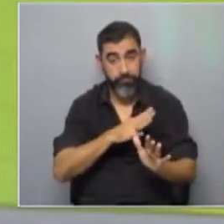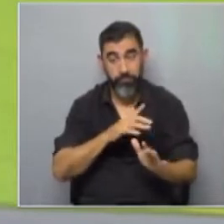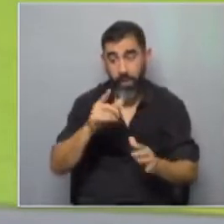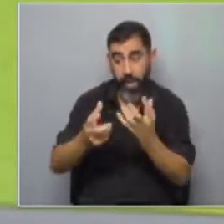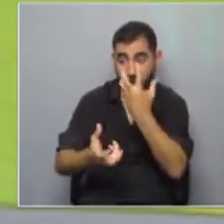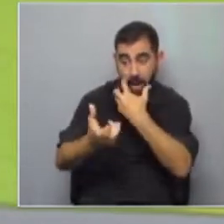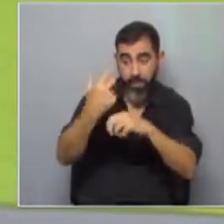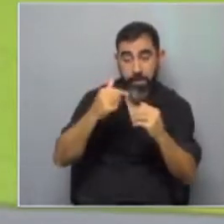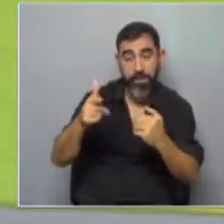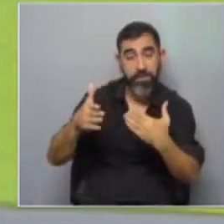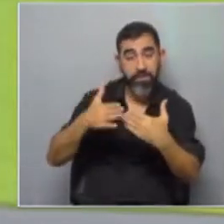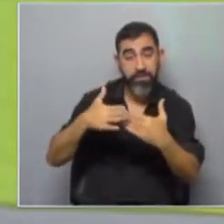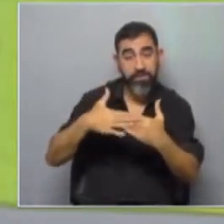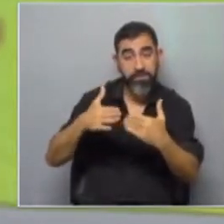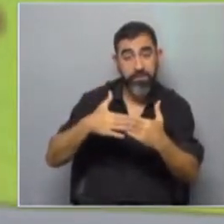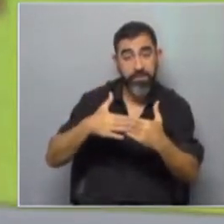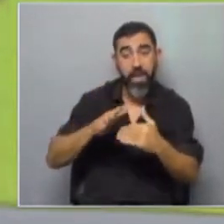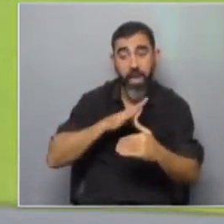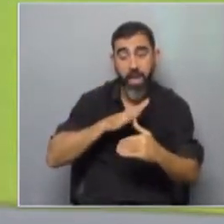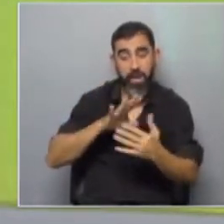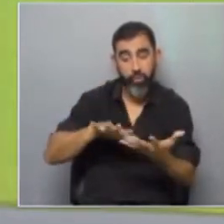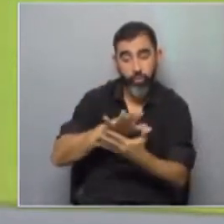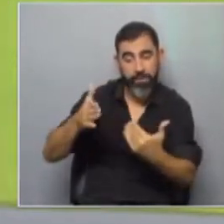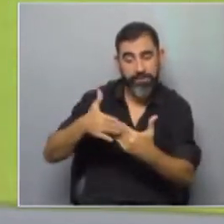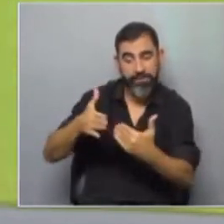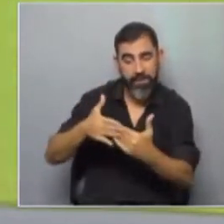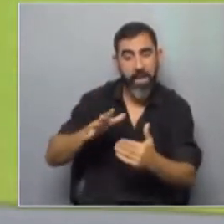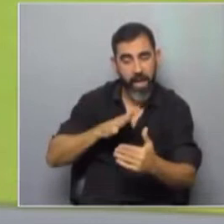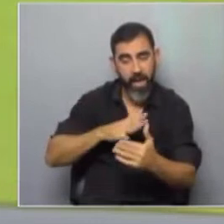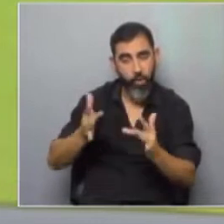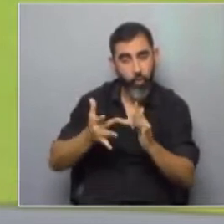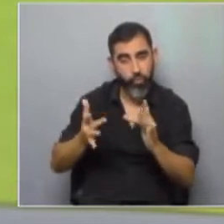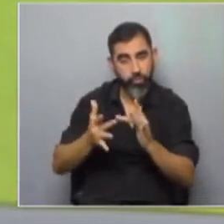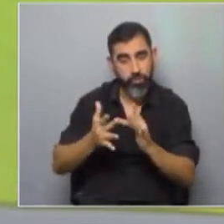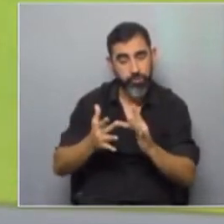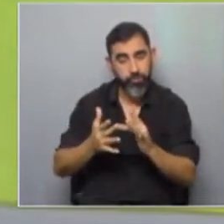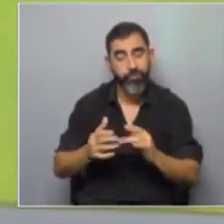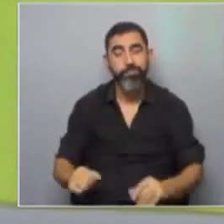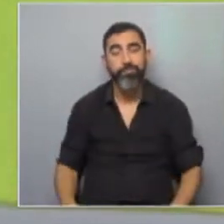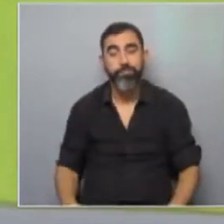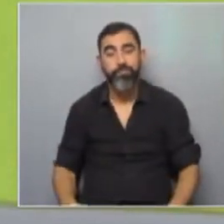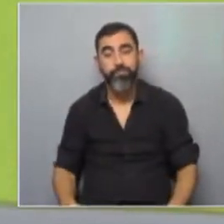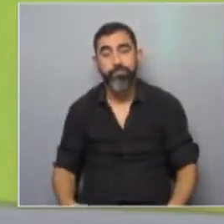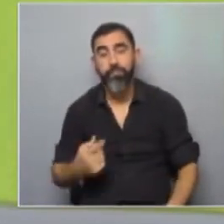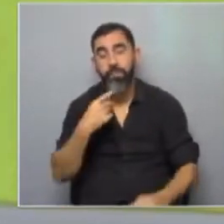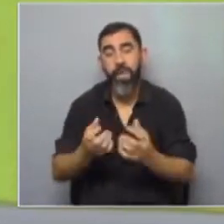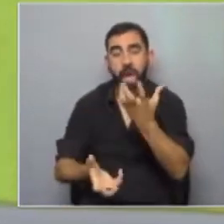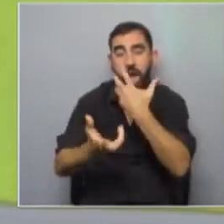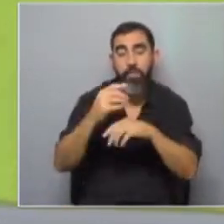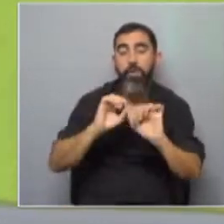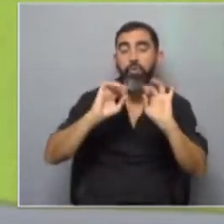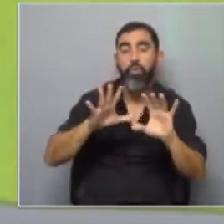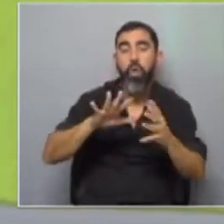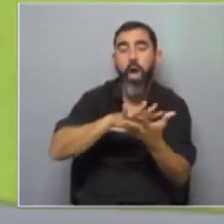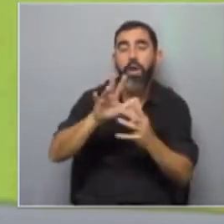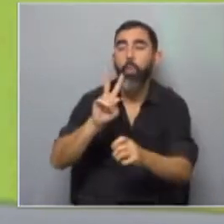para potabilizar el agua, salió el primer informe de viabilidad ambiental y, por ejemplo, uno de los argumentos que se dice es que esto no va a